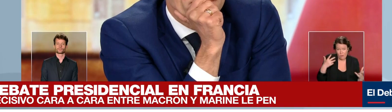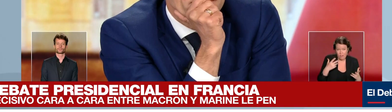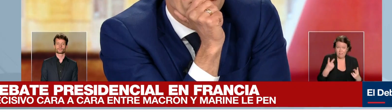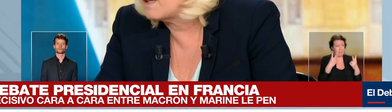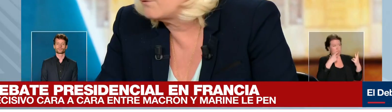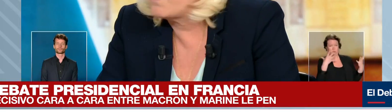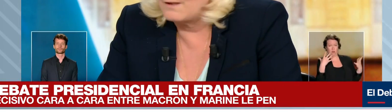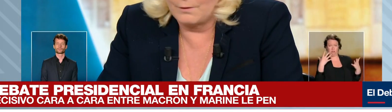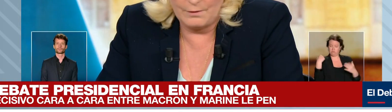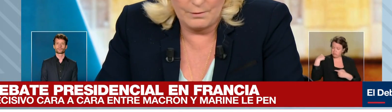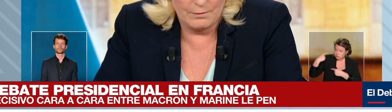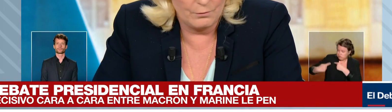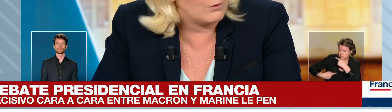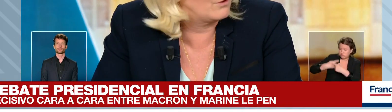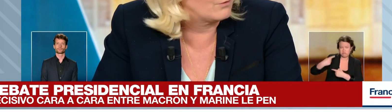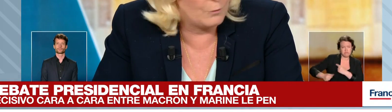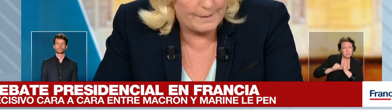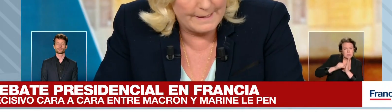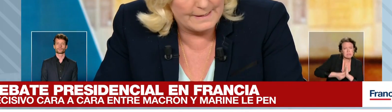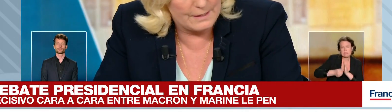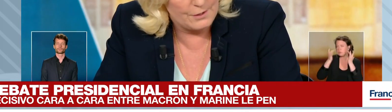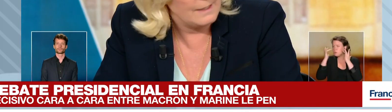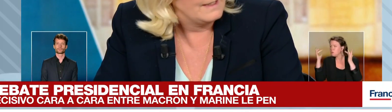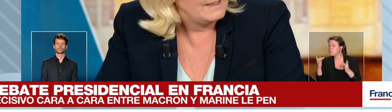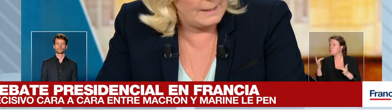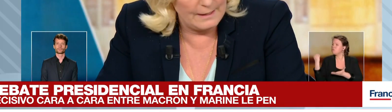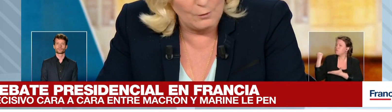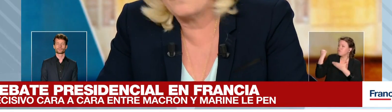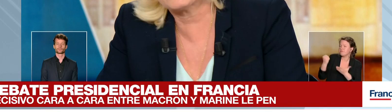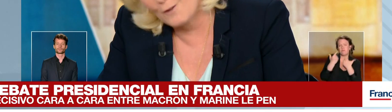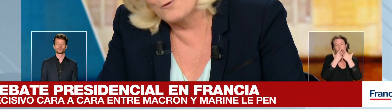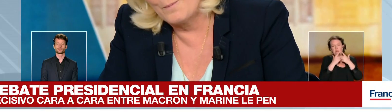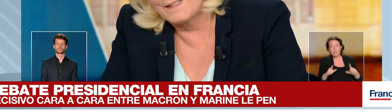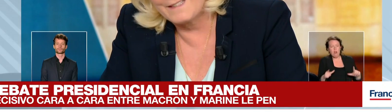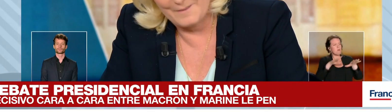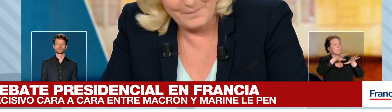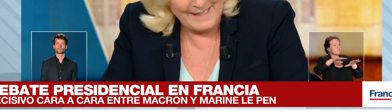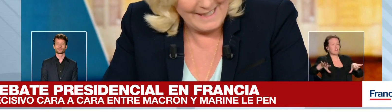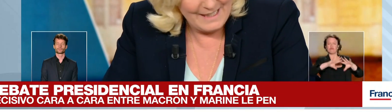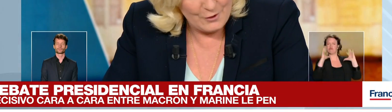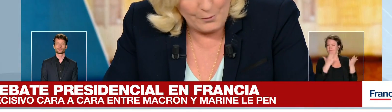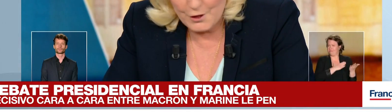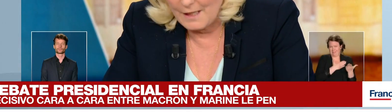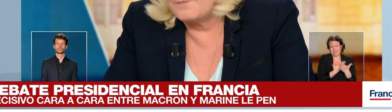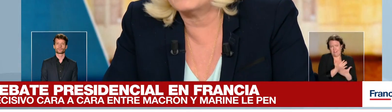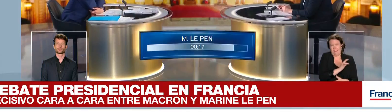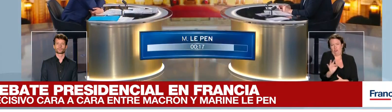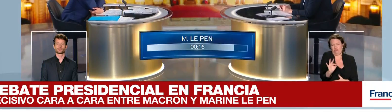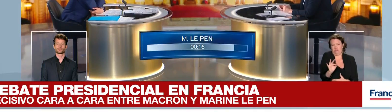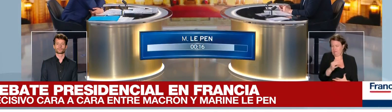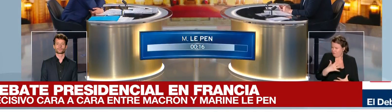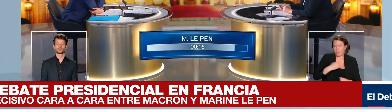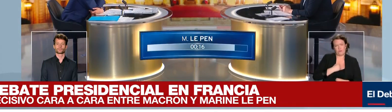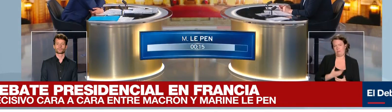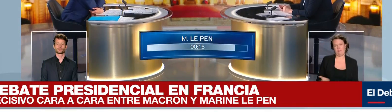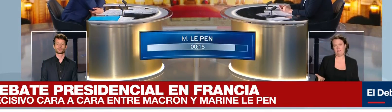identidad, nuestra tradición nacional y local, nuestros valores, nuestro idioma, nuestros paisajes, y hacerlo sin complejos.